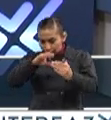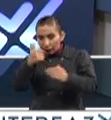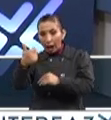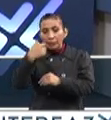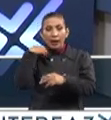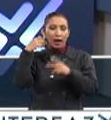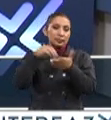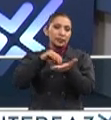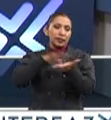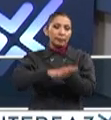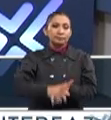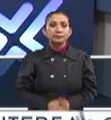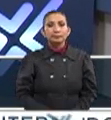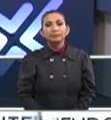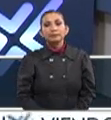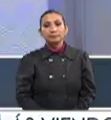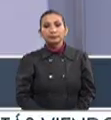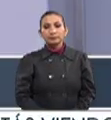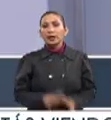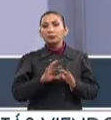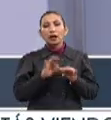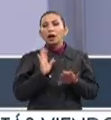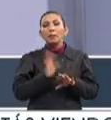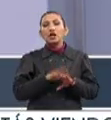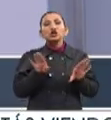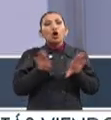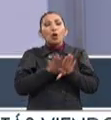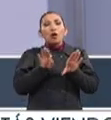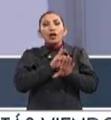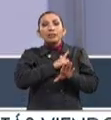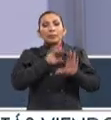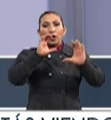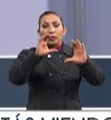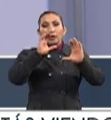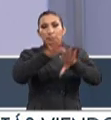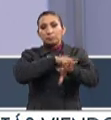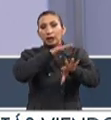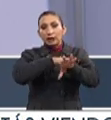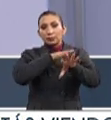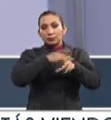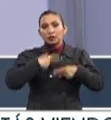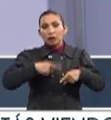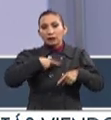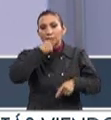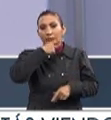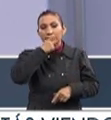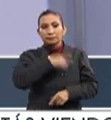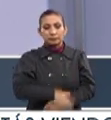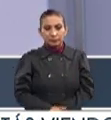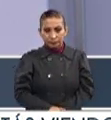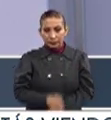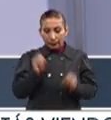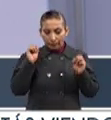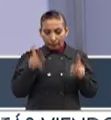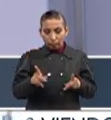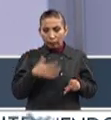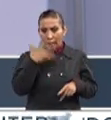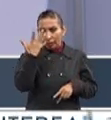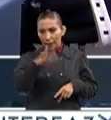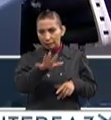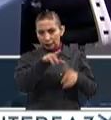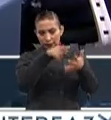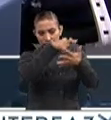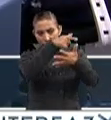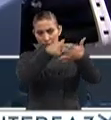cada visita. Claro. Pues explíquenos un poco cómo deben cuidar los pies los pacientes que tienen diabetes. Ok, son 10